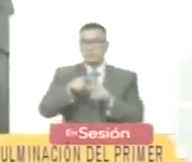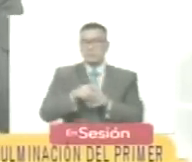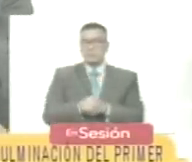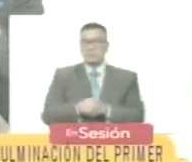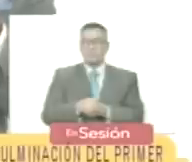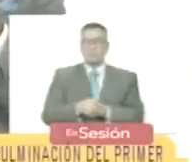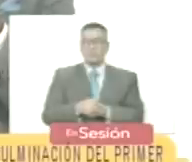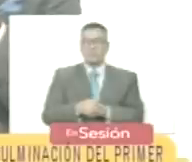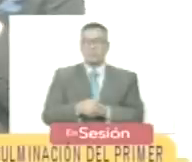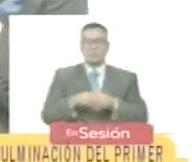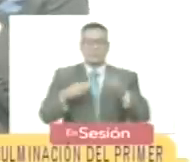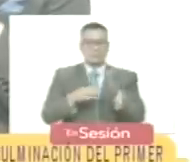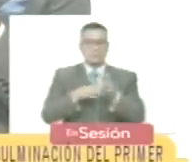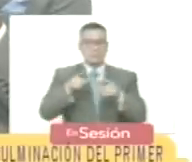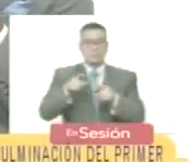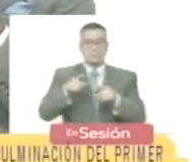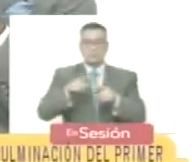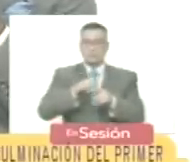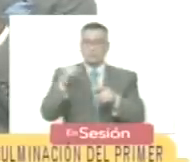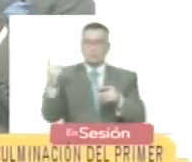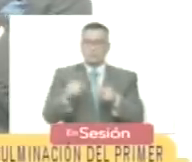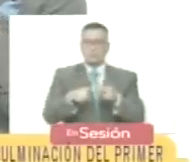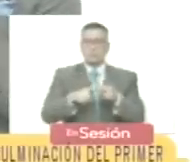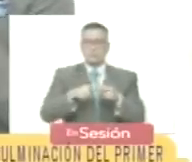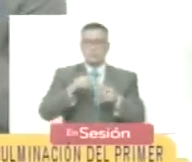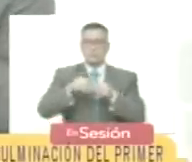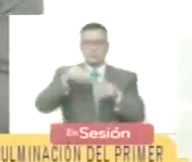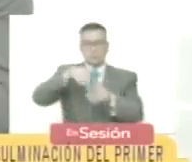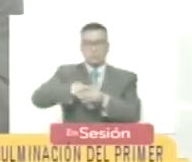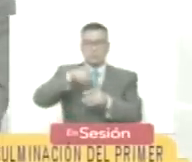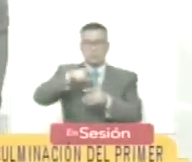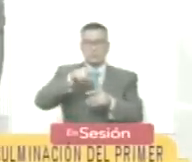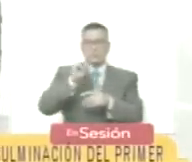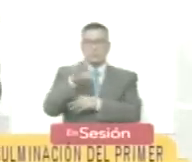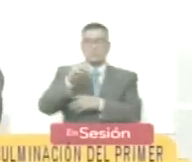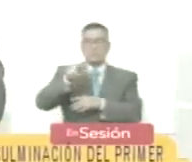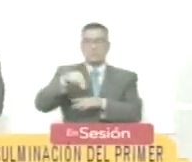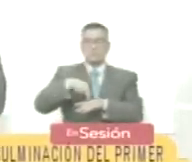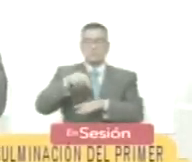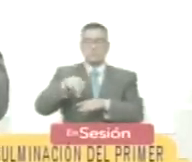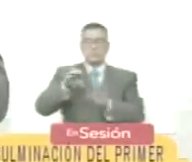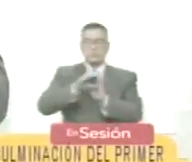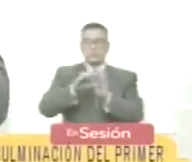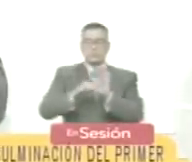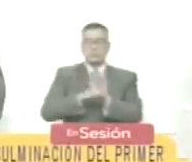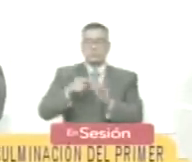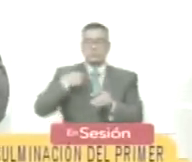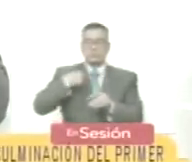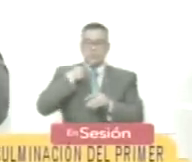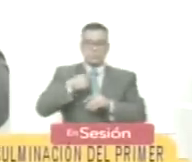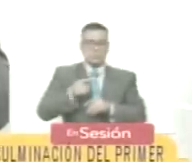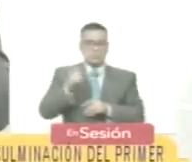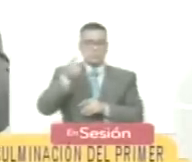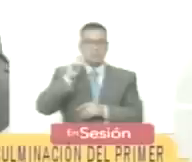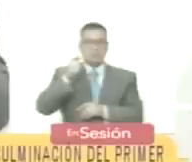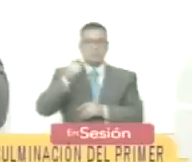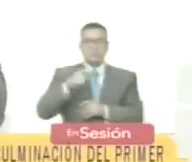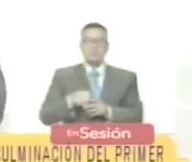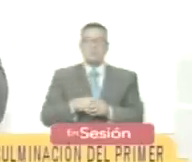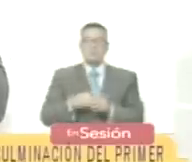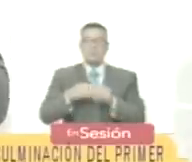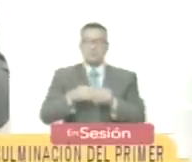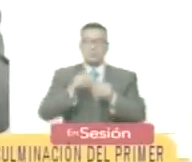están en contraposición directa de los postulados de esta Constitución. Por eso nos hemos dado la tarea de